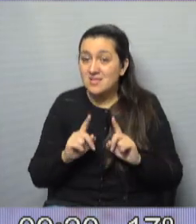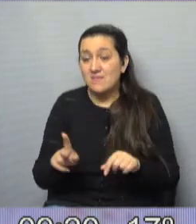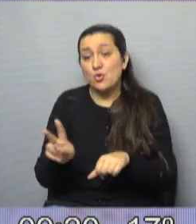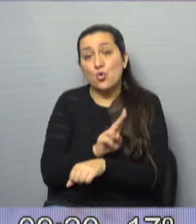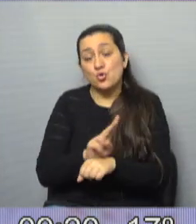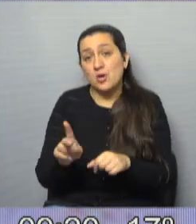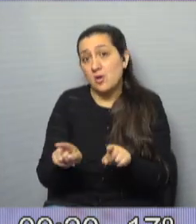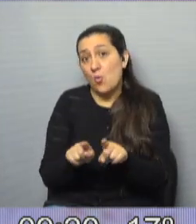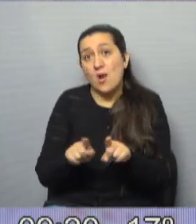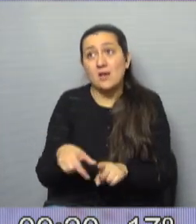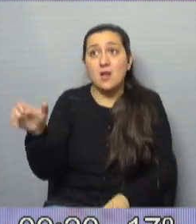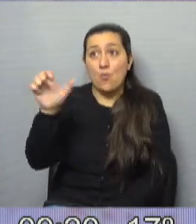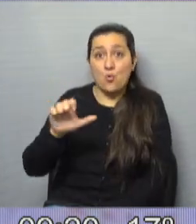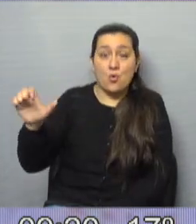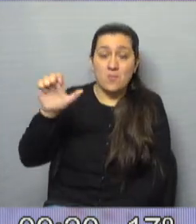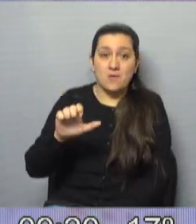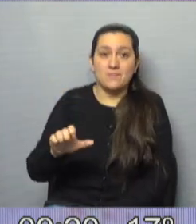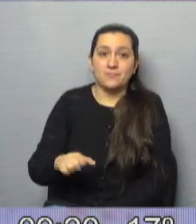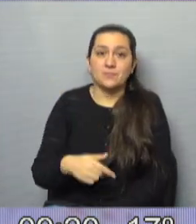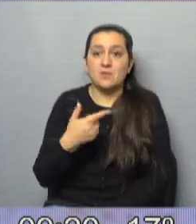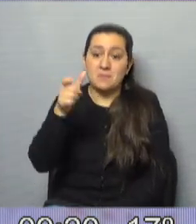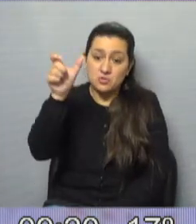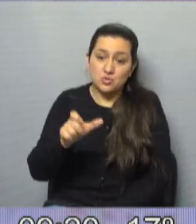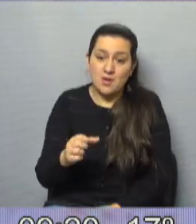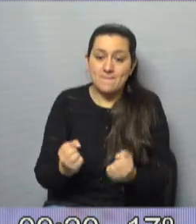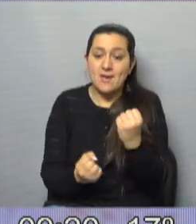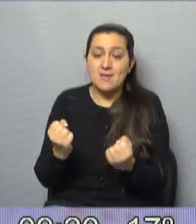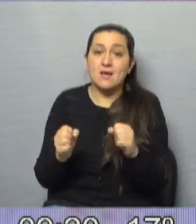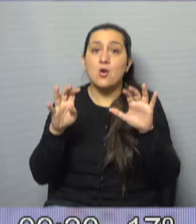hay en Europa, por ejemplo, sucede en Europa un individuo conduce